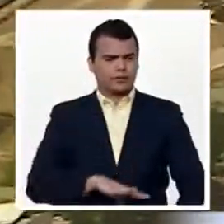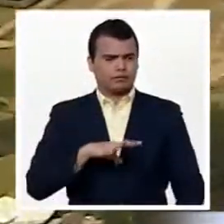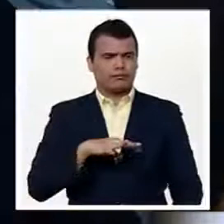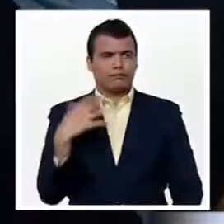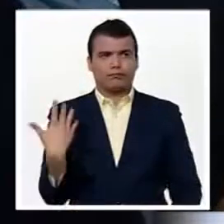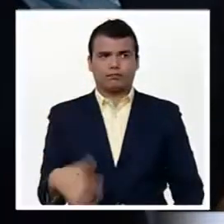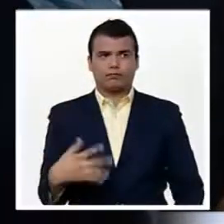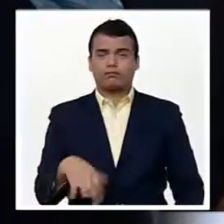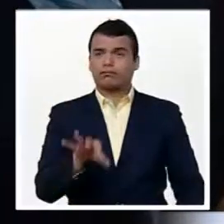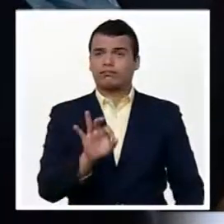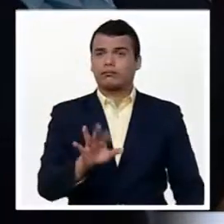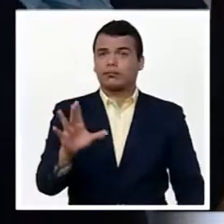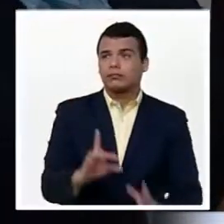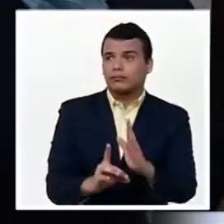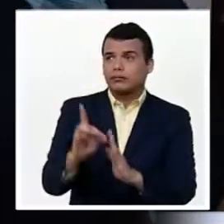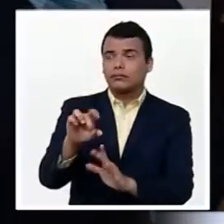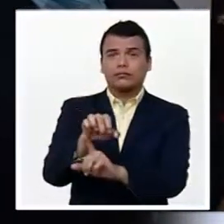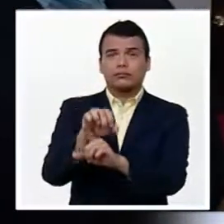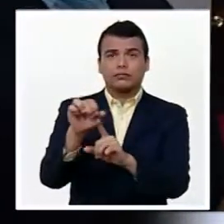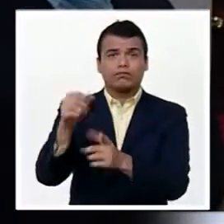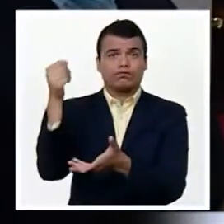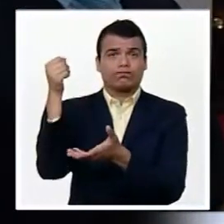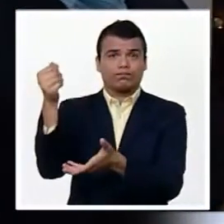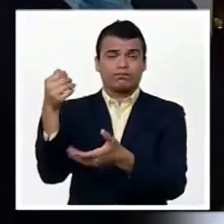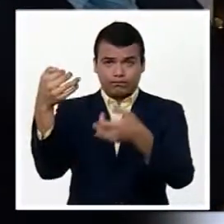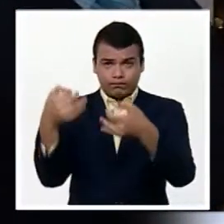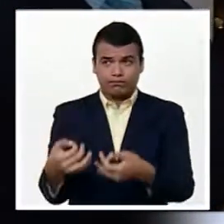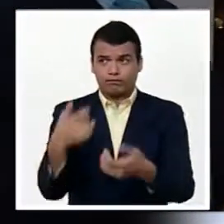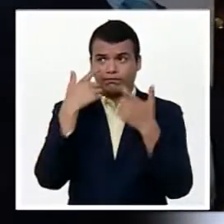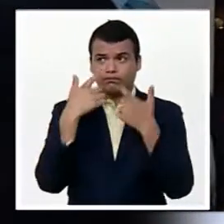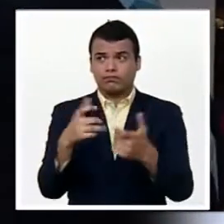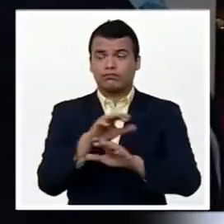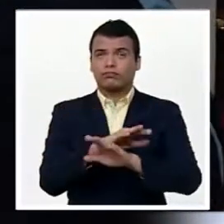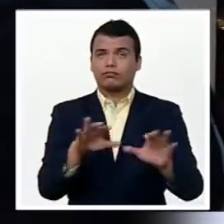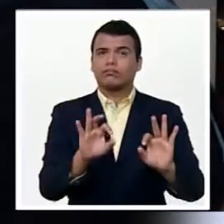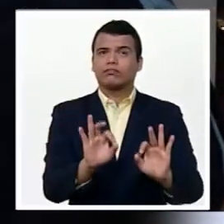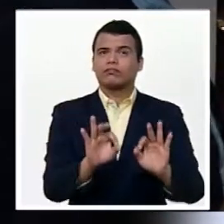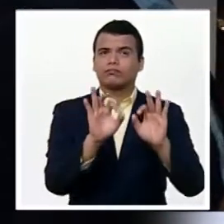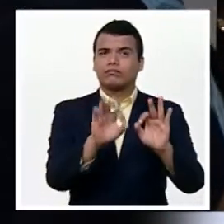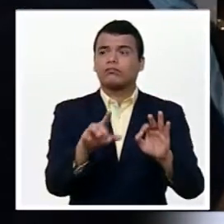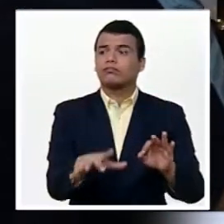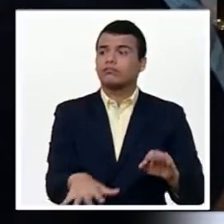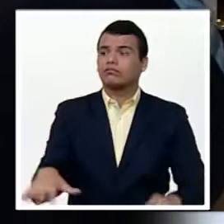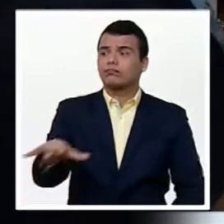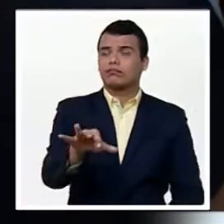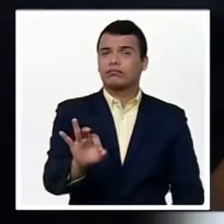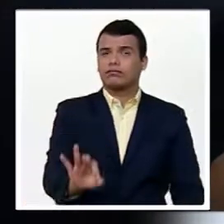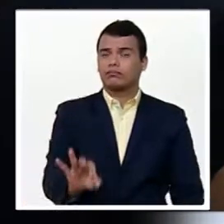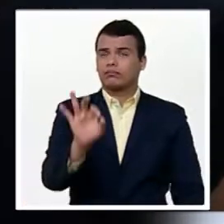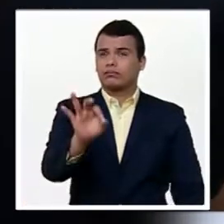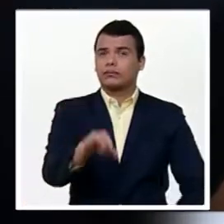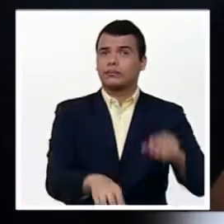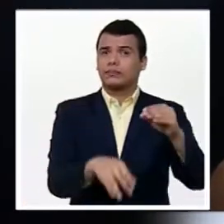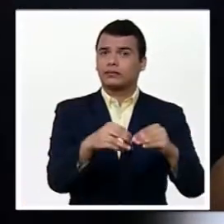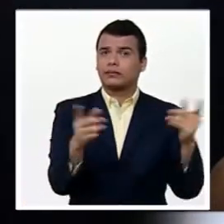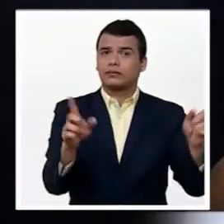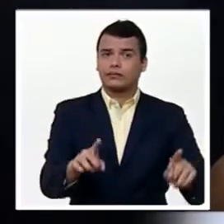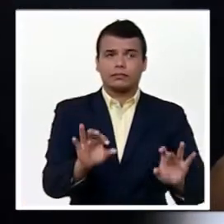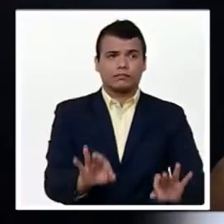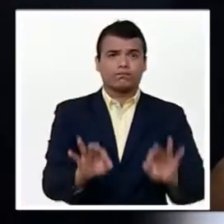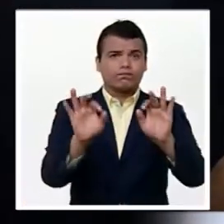de nuestro desarrollo social y económico que ha sido precisamente por una riqueza geográfica una riqueza ambiental